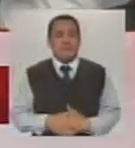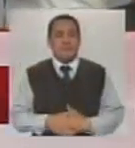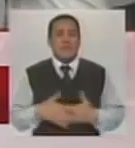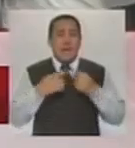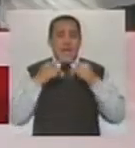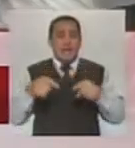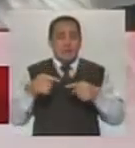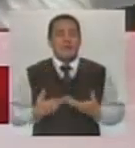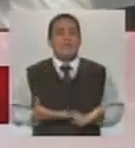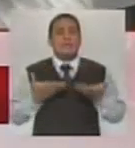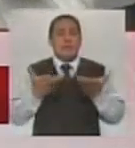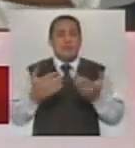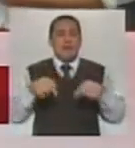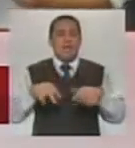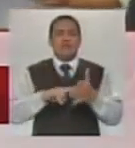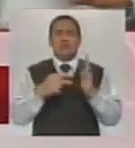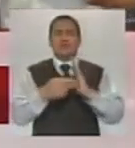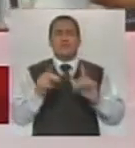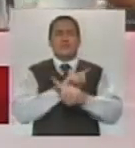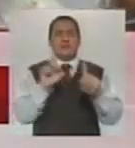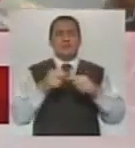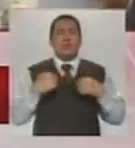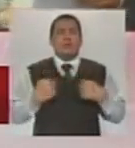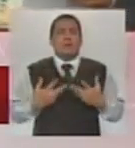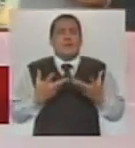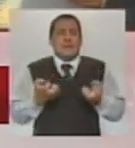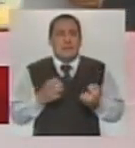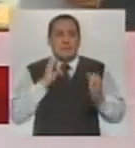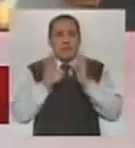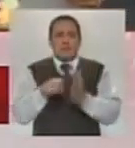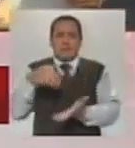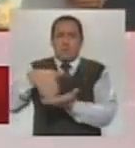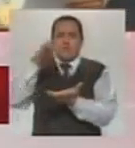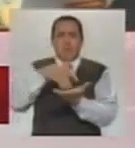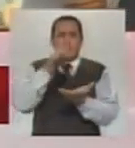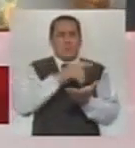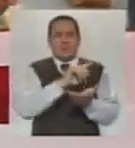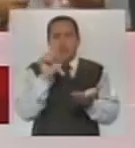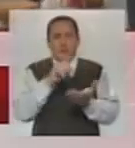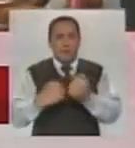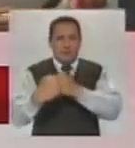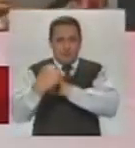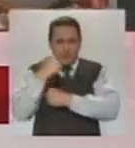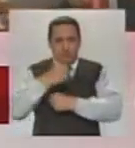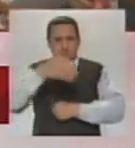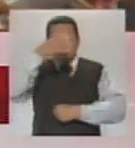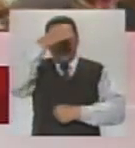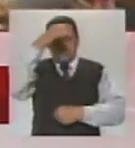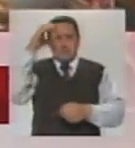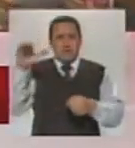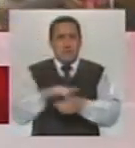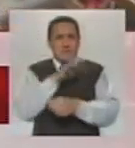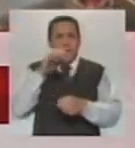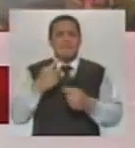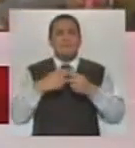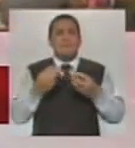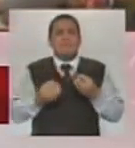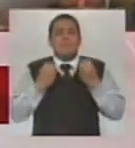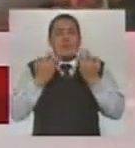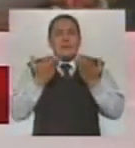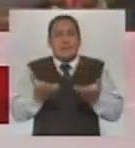Esto lo entendemos, acá no se trata, nuestra intención no es sacar a nadie, más bien fortalecer sus capacidades, porque si los fortalecemos eso